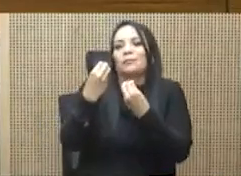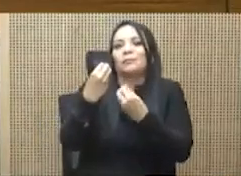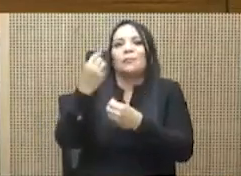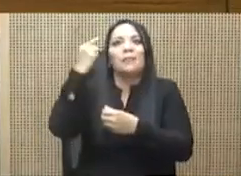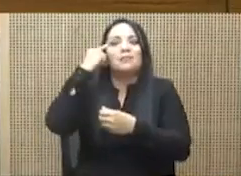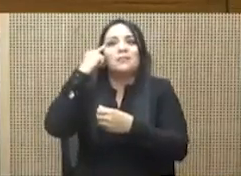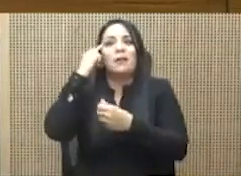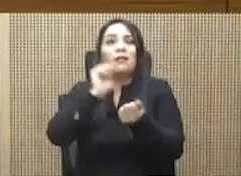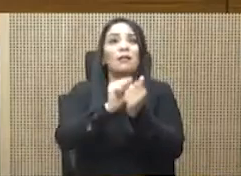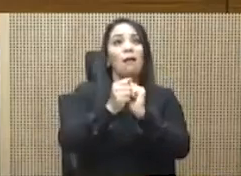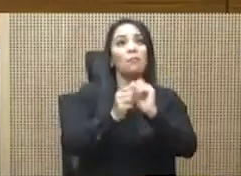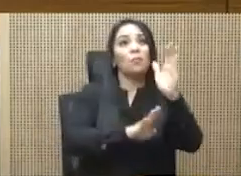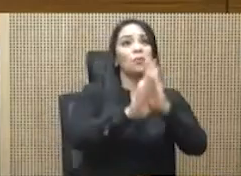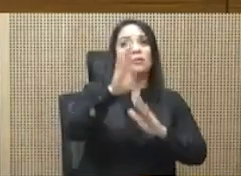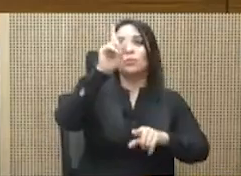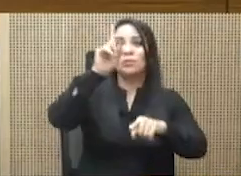posibles.